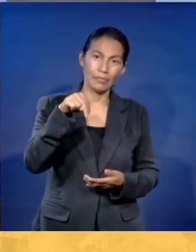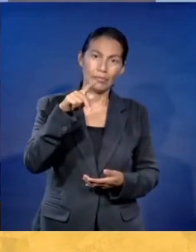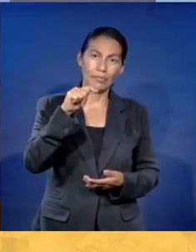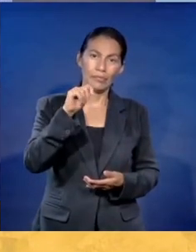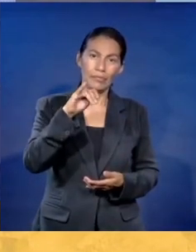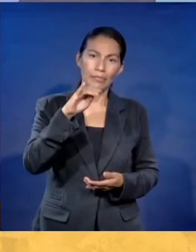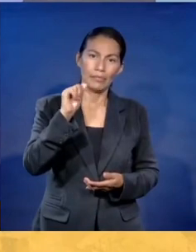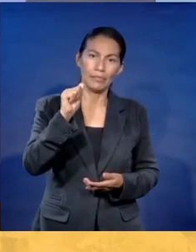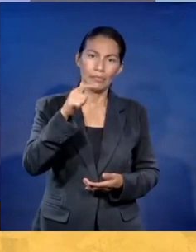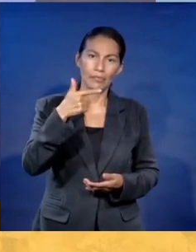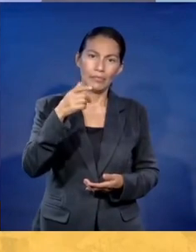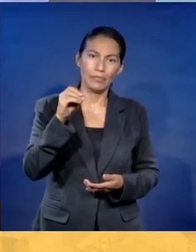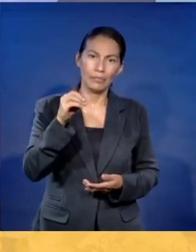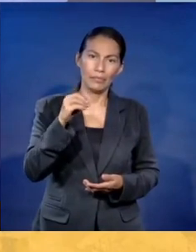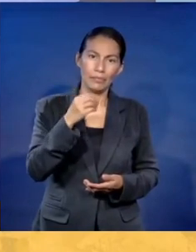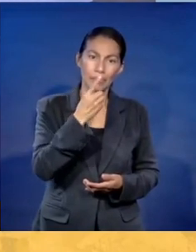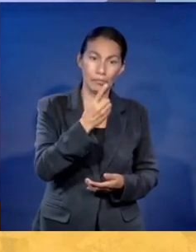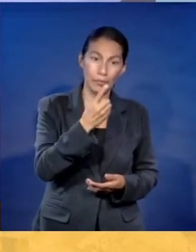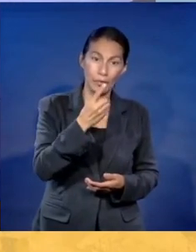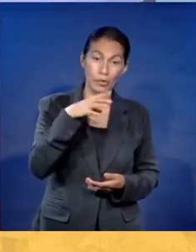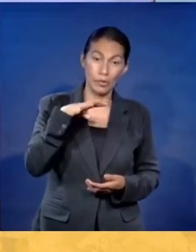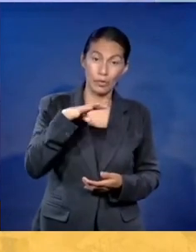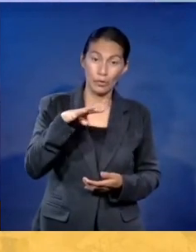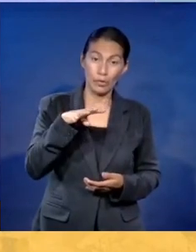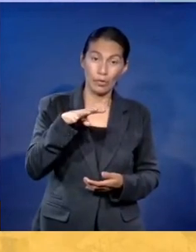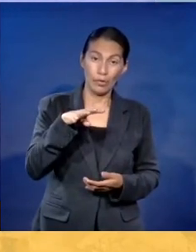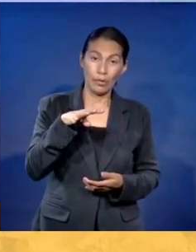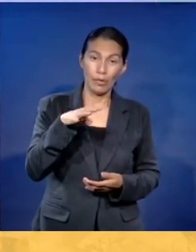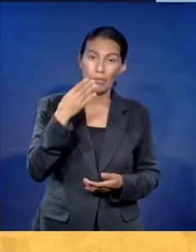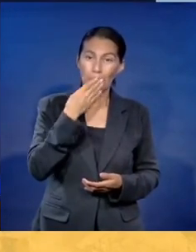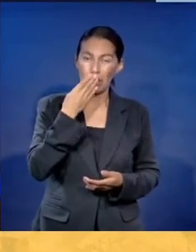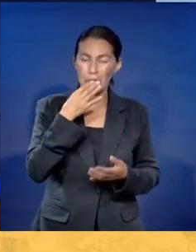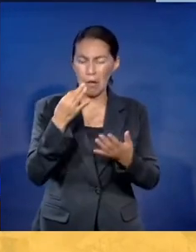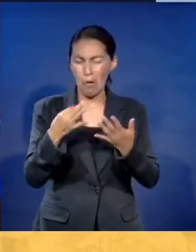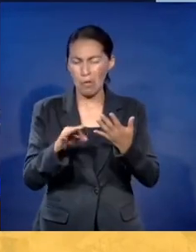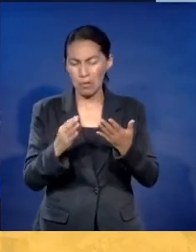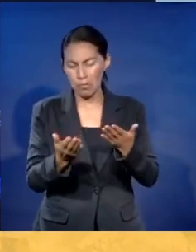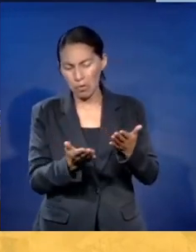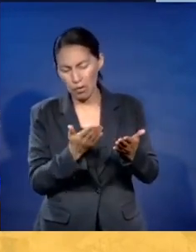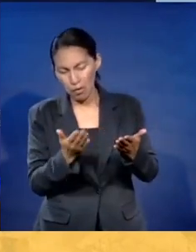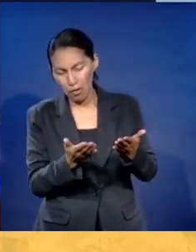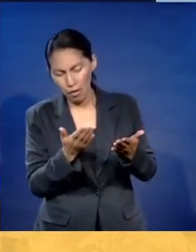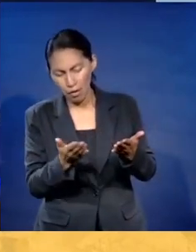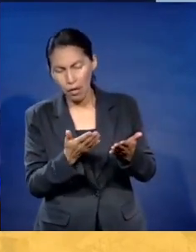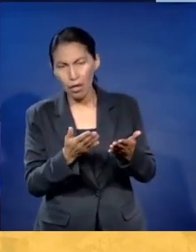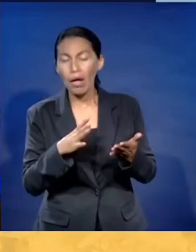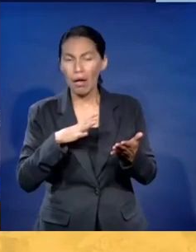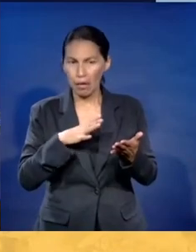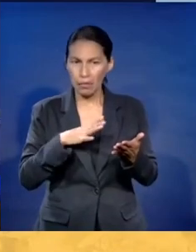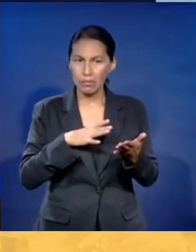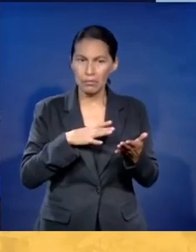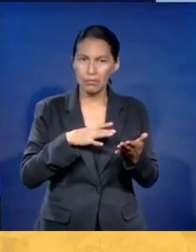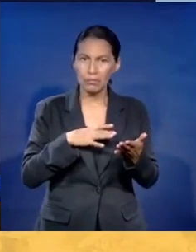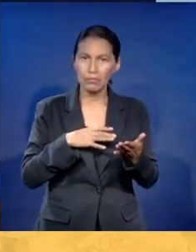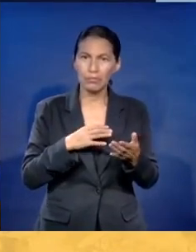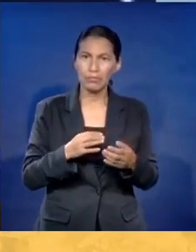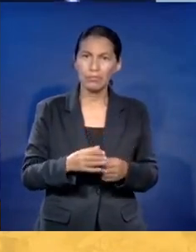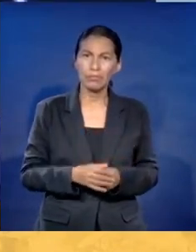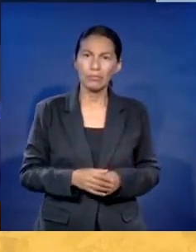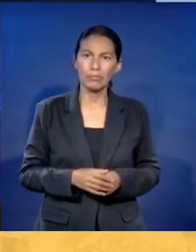busque los Santiago es un libro chiquitito casi al final de La Biblia su Biblia sí tiene Santiago no se desanime búsquelo bien